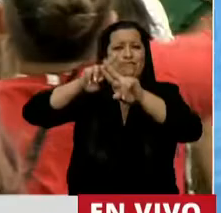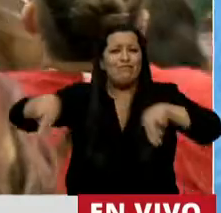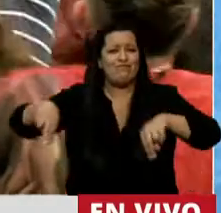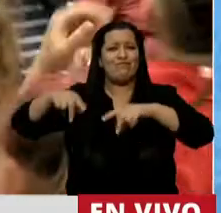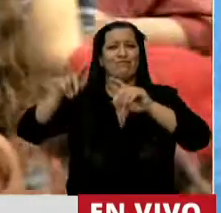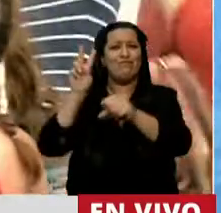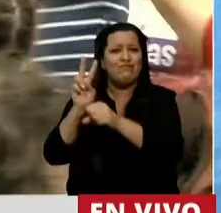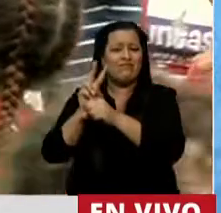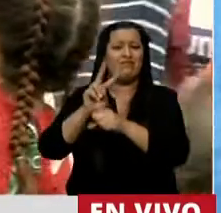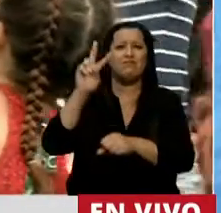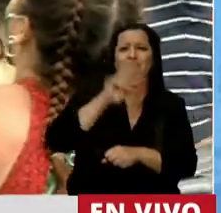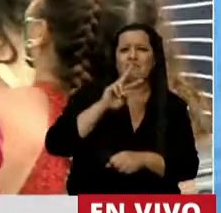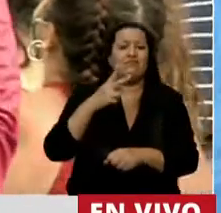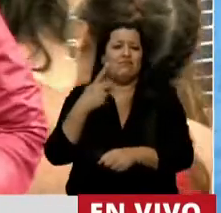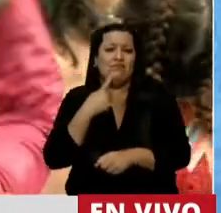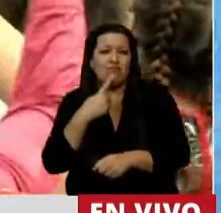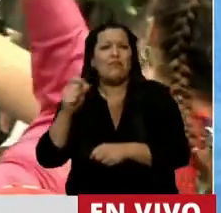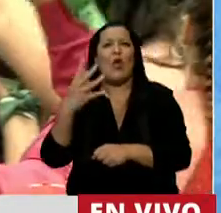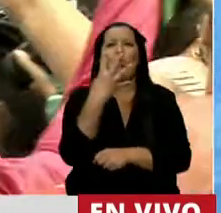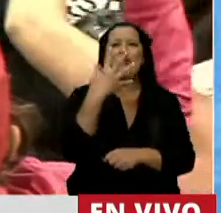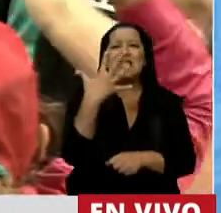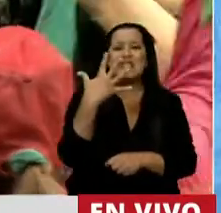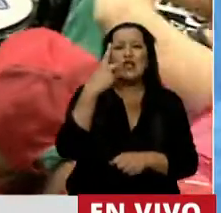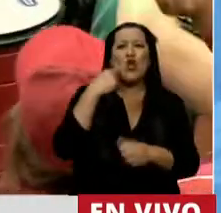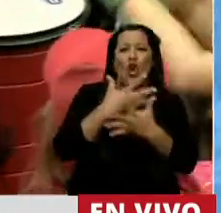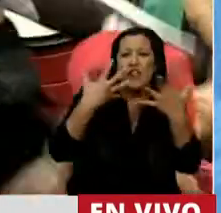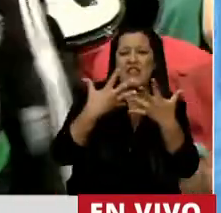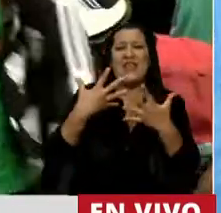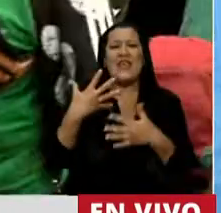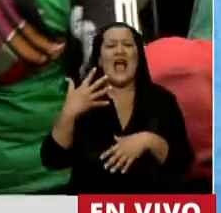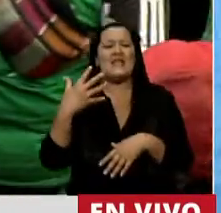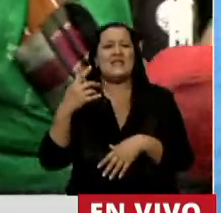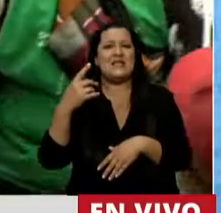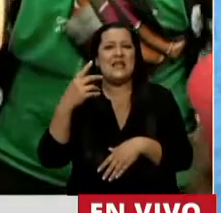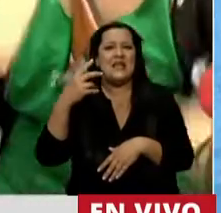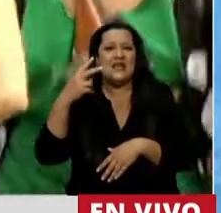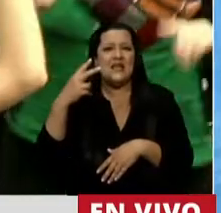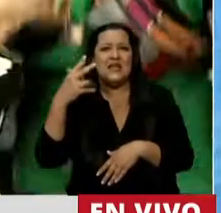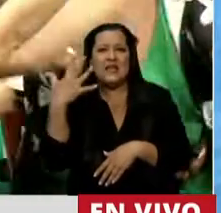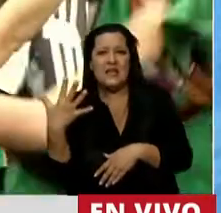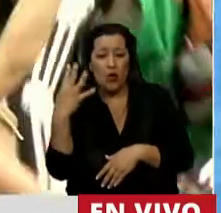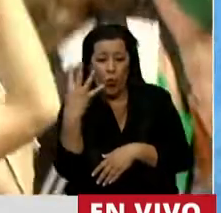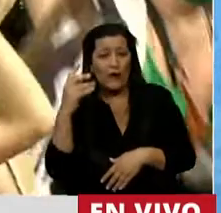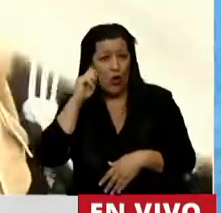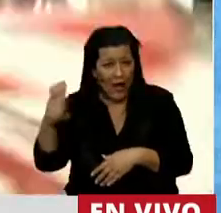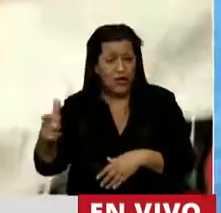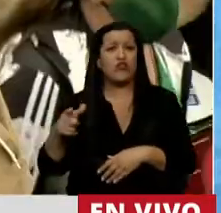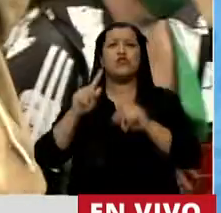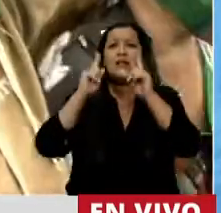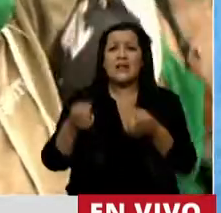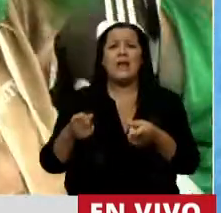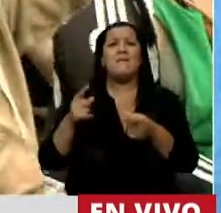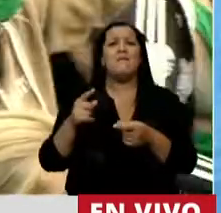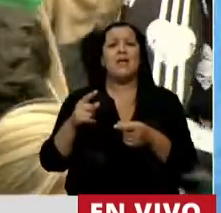cuidados a niñas y niños entre 45 días y 4 años y los programas de acompañamiento sociofamiliar